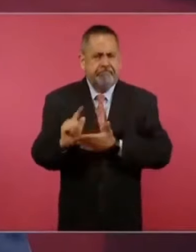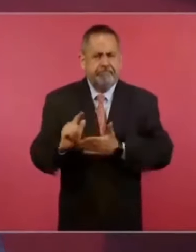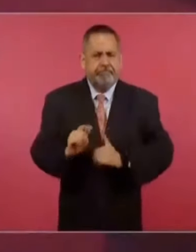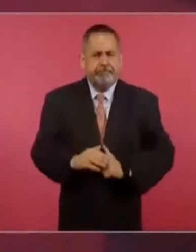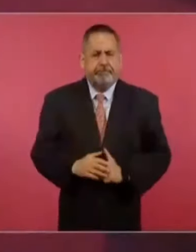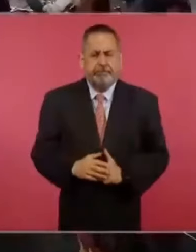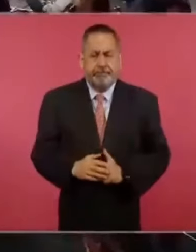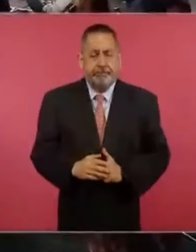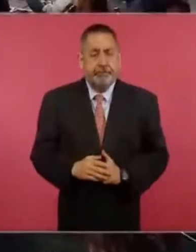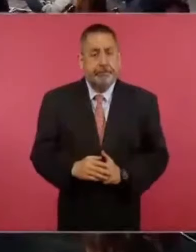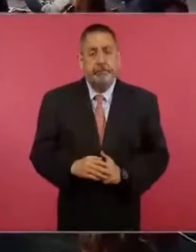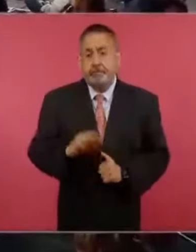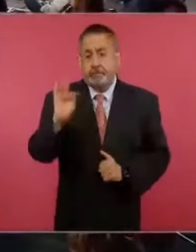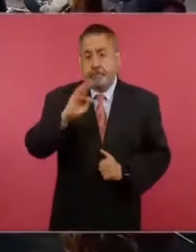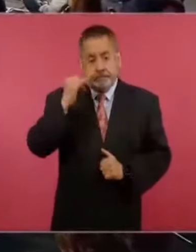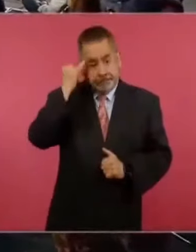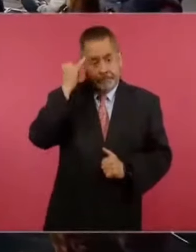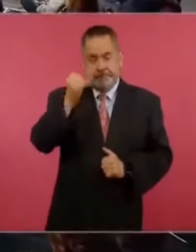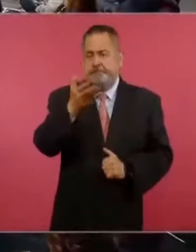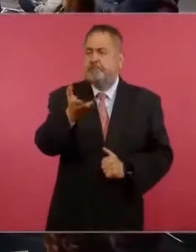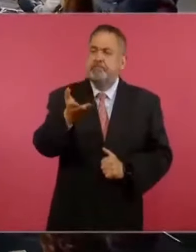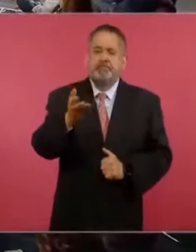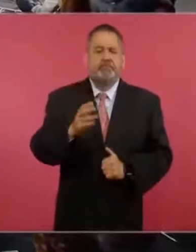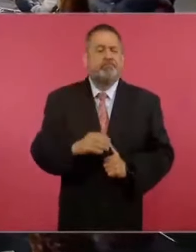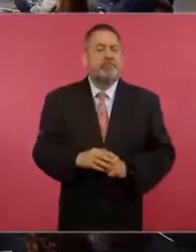Porque imaginen, si